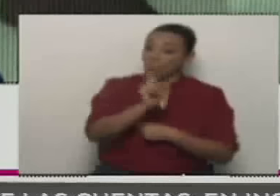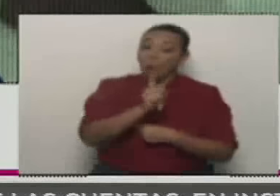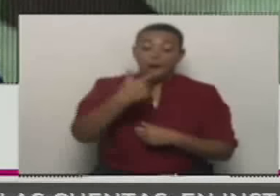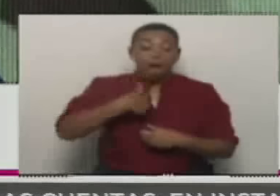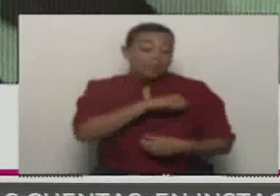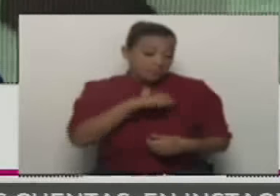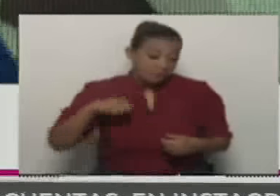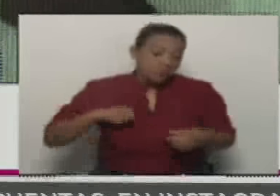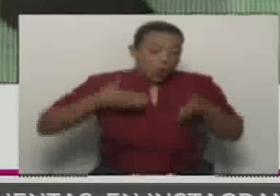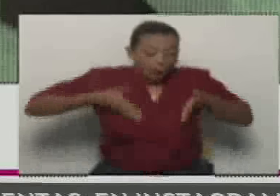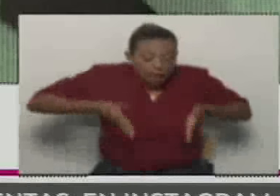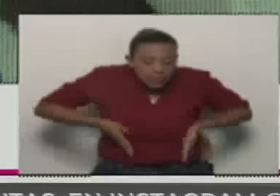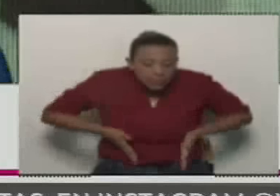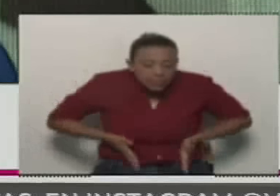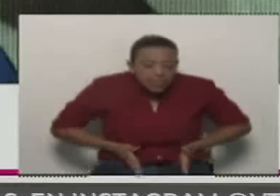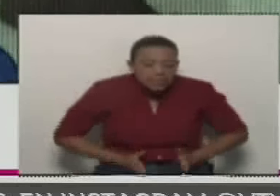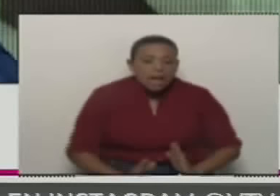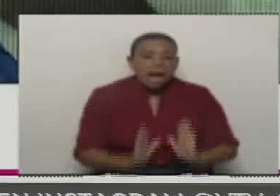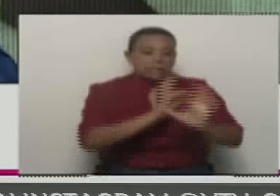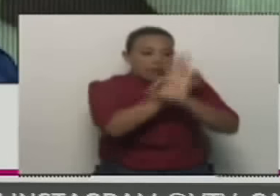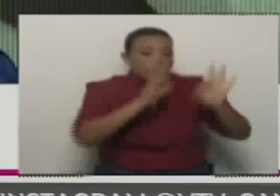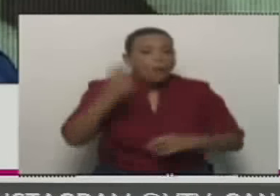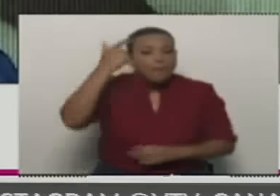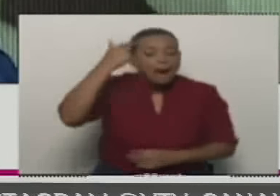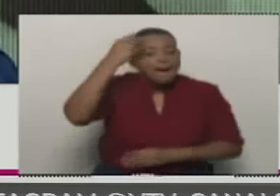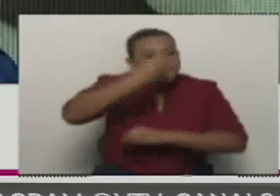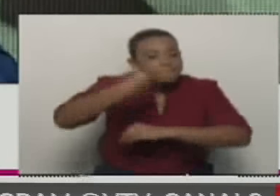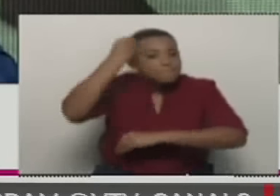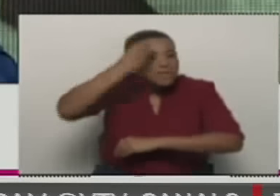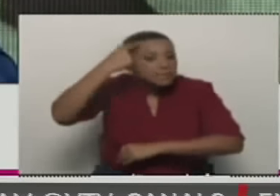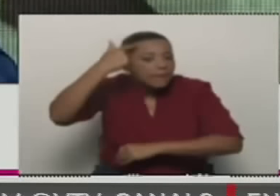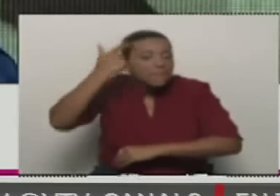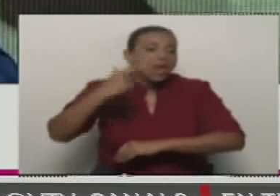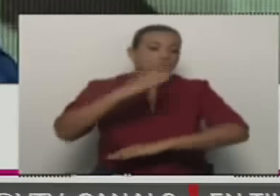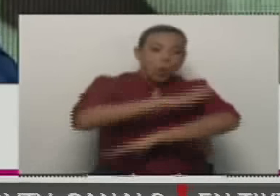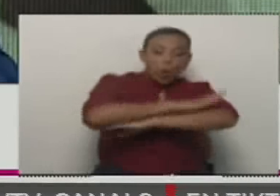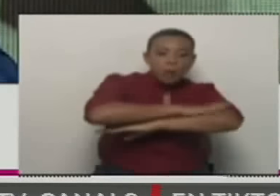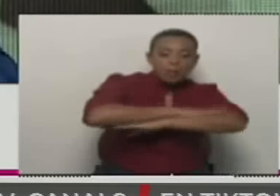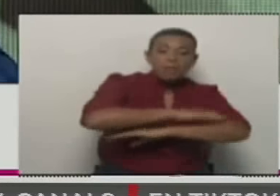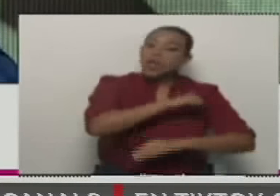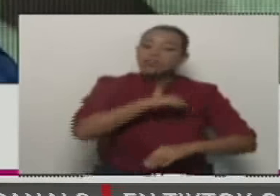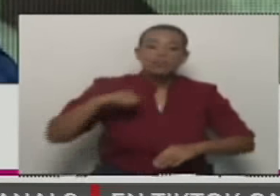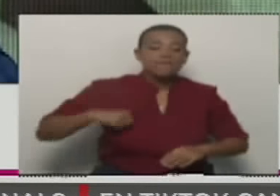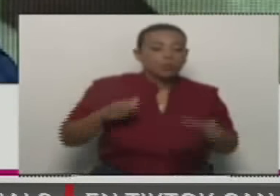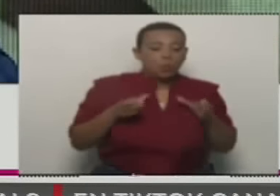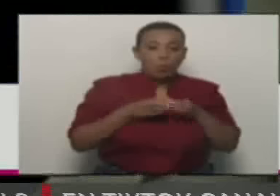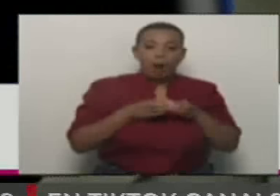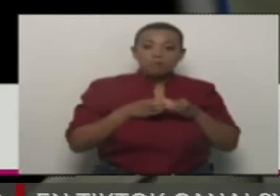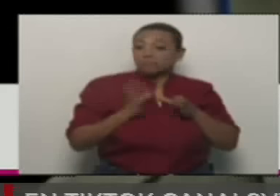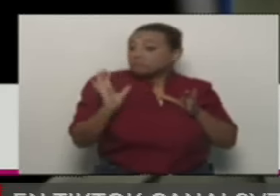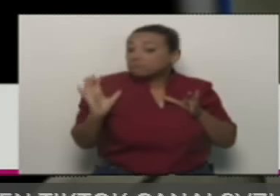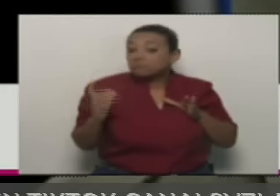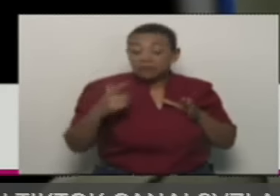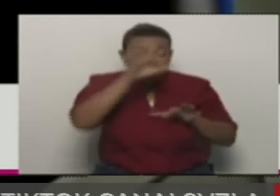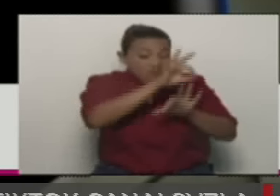individual, cada cabeza es un mundo, ¿verdad? Ah, Castro Soteldo. Cada cabeza es un